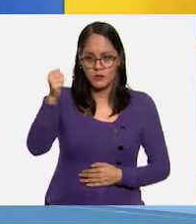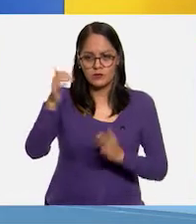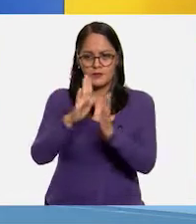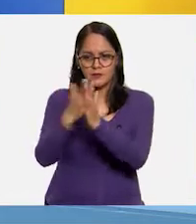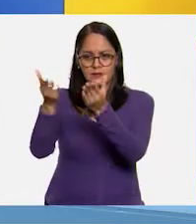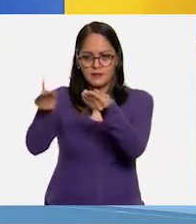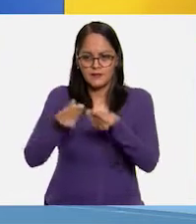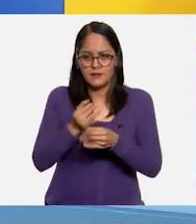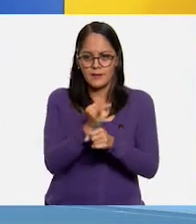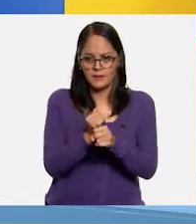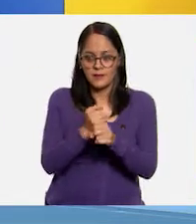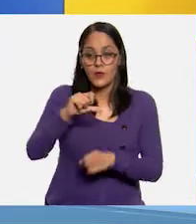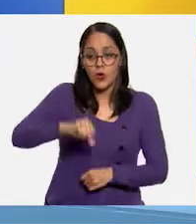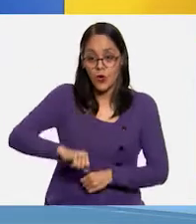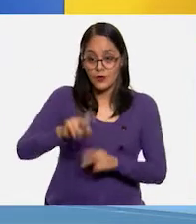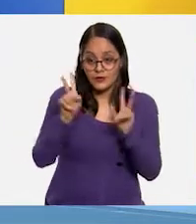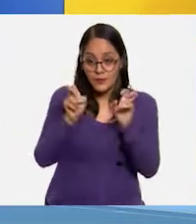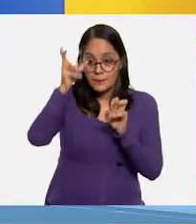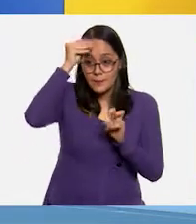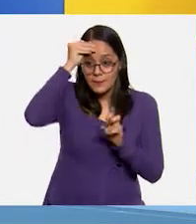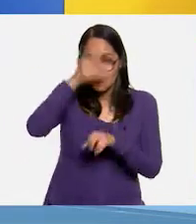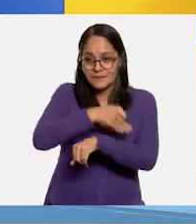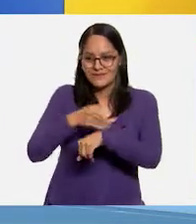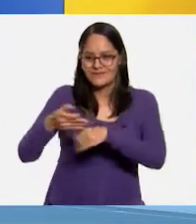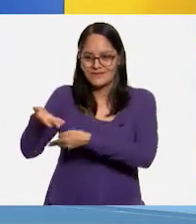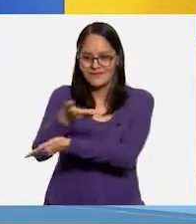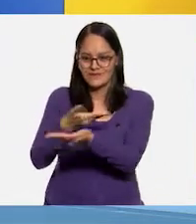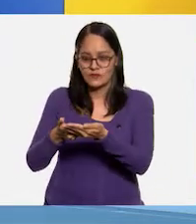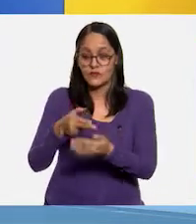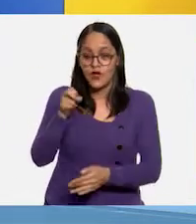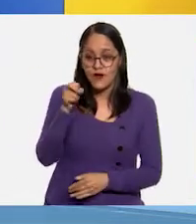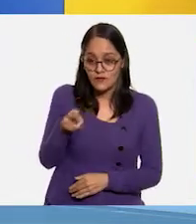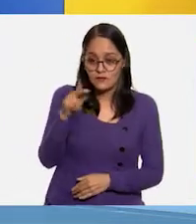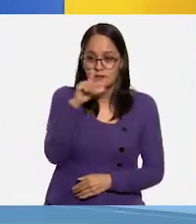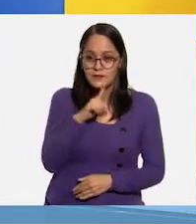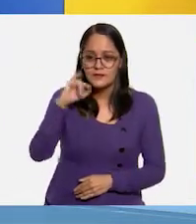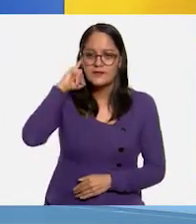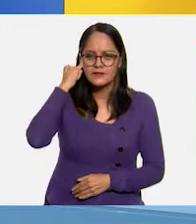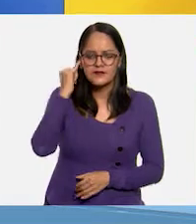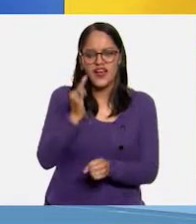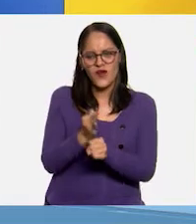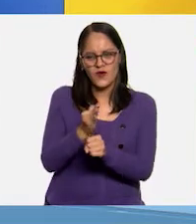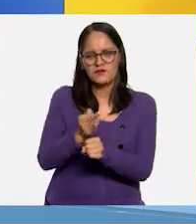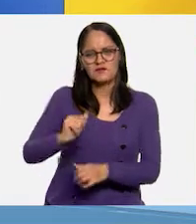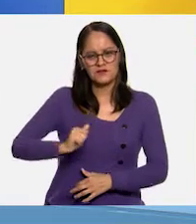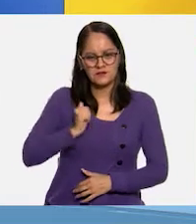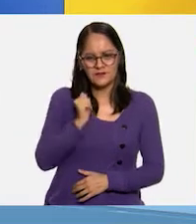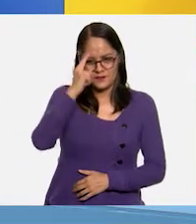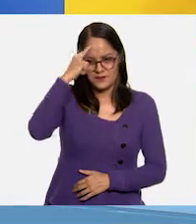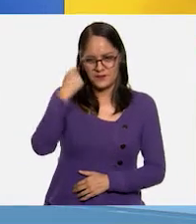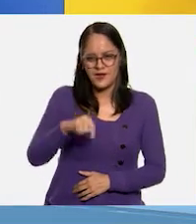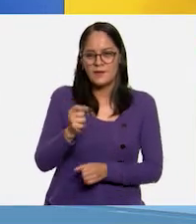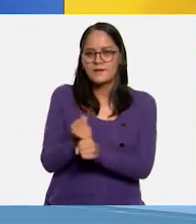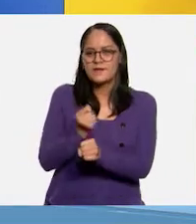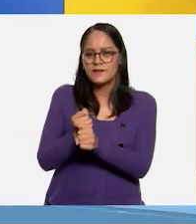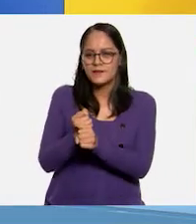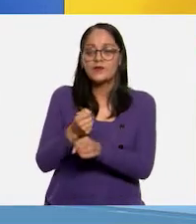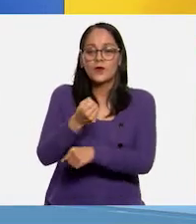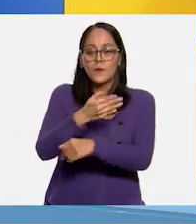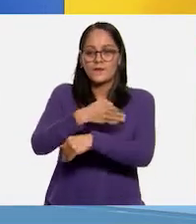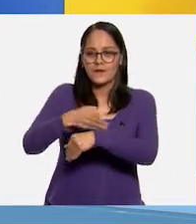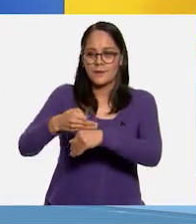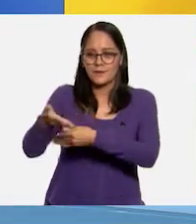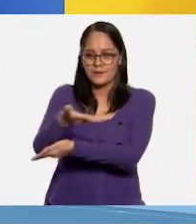y comenta el tema de hoy con tu familia. Si tienes la fortuna de hablar una lengua indígena, aprovecha este momento para practicarla y platica con